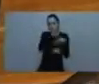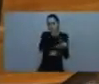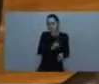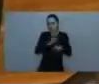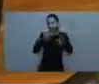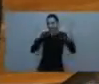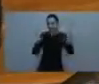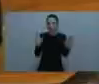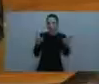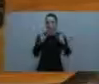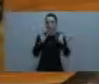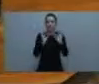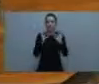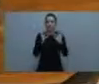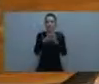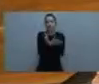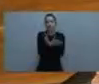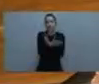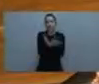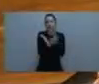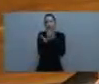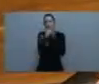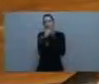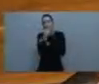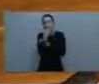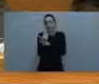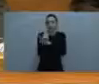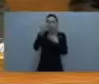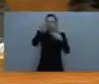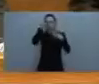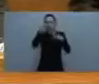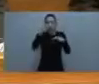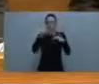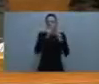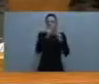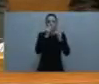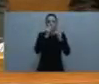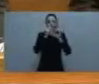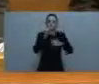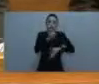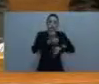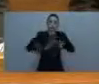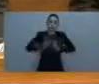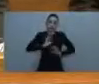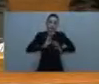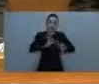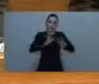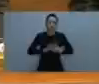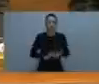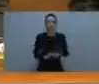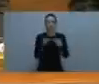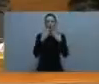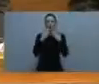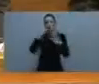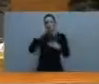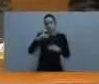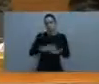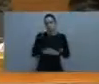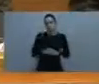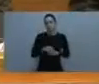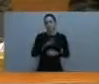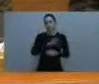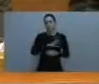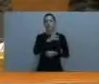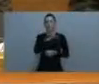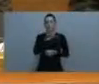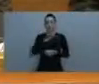ese orden tan desordenado en términos políticos que usted convive. Gracias, señor presidente. Señora Fernández tiene la